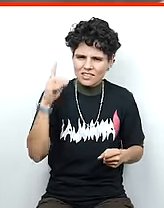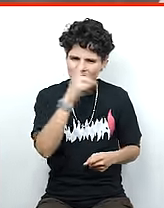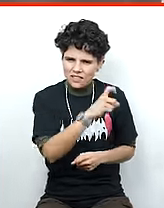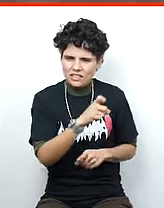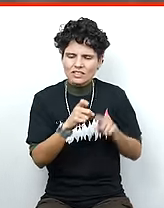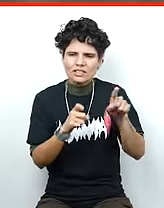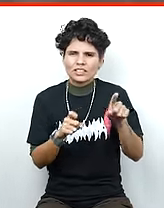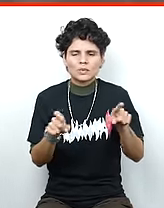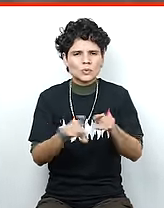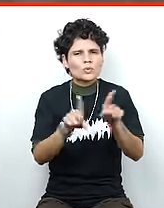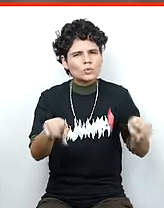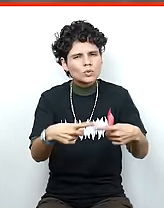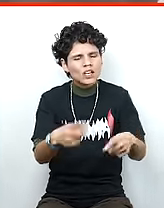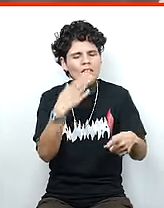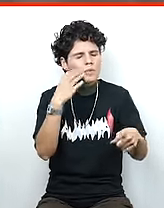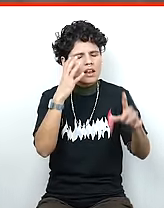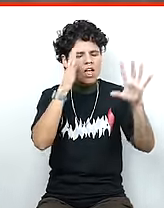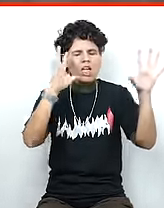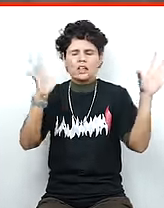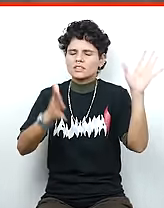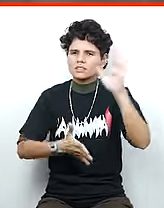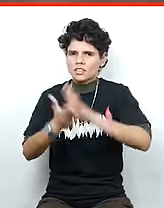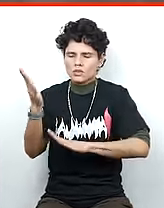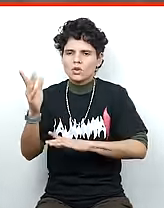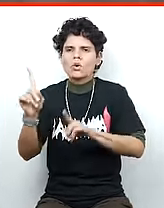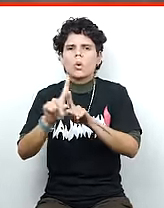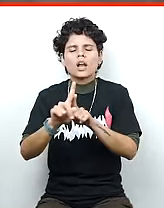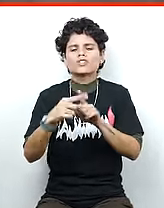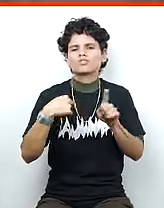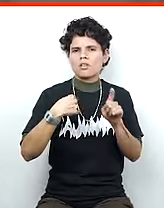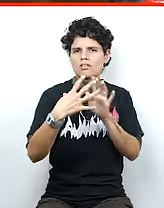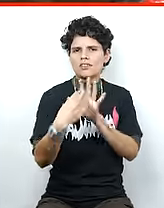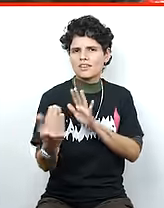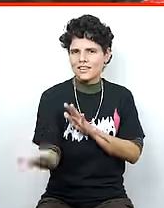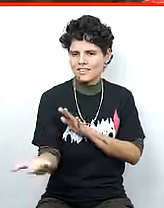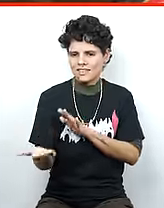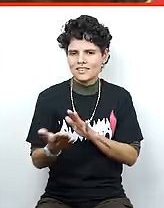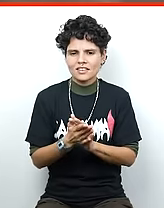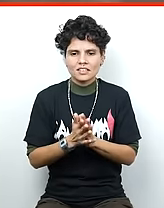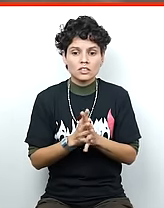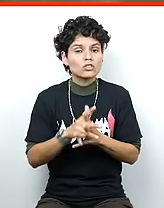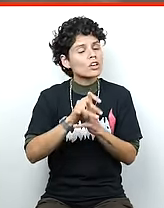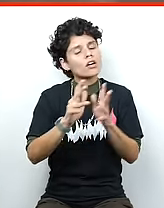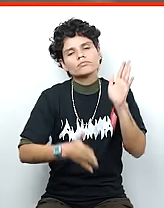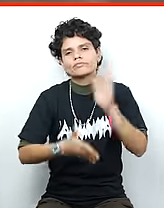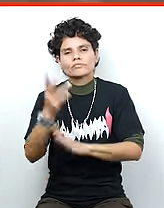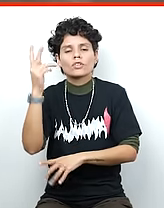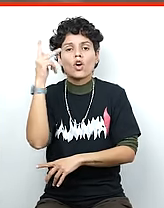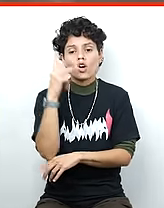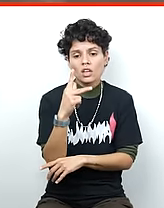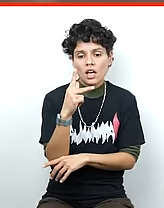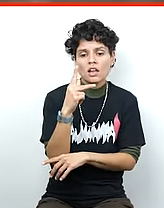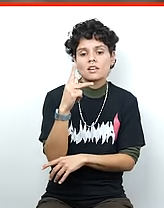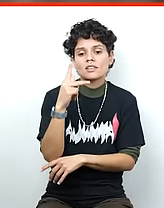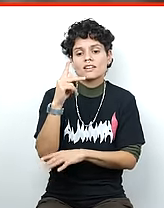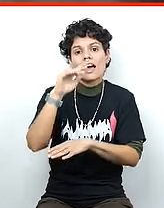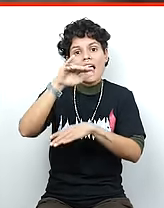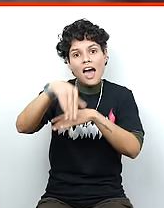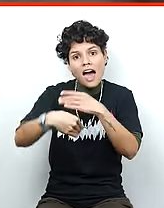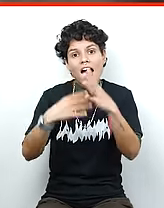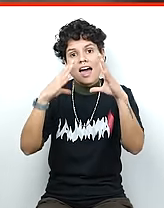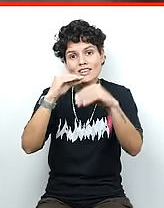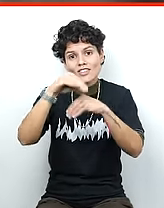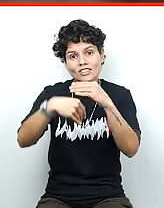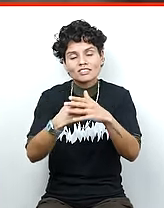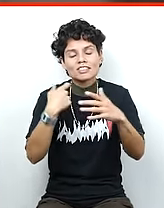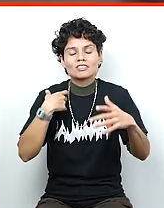música ha sido una salida para él, pues, y él me dice que fue gracias a mí. ¿Y ahí te fuiste a un hotel? Ya me fui a un hotel, pasé la noche. Y ahí ustedes me